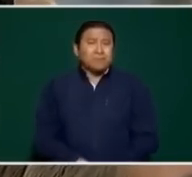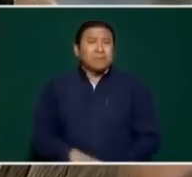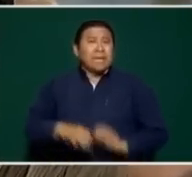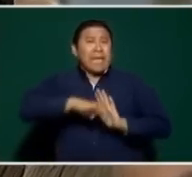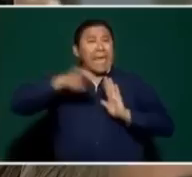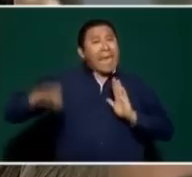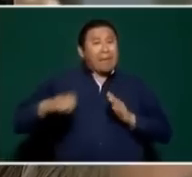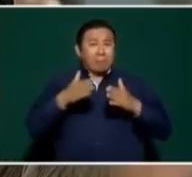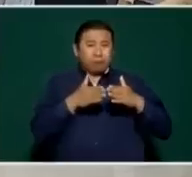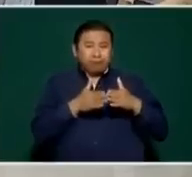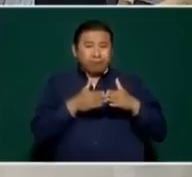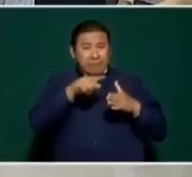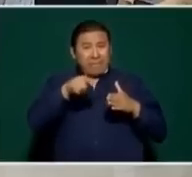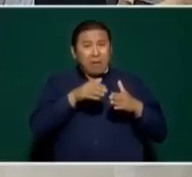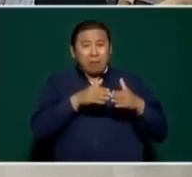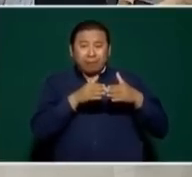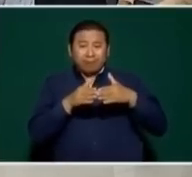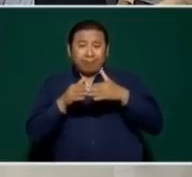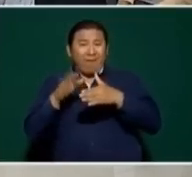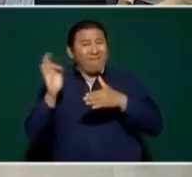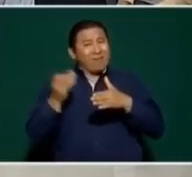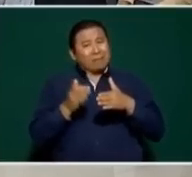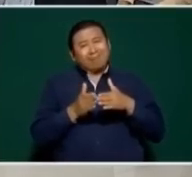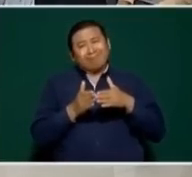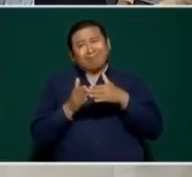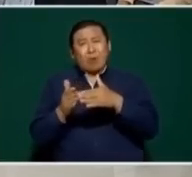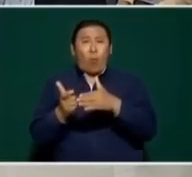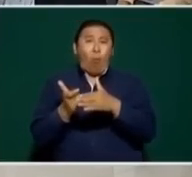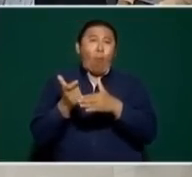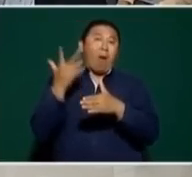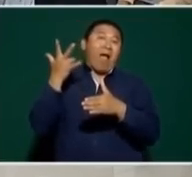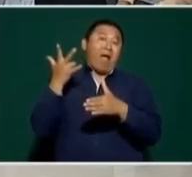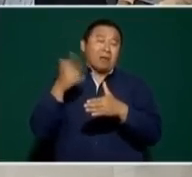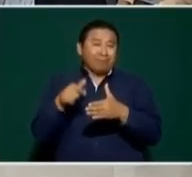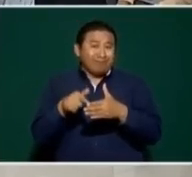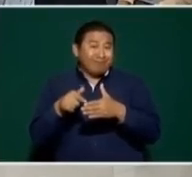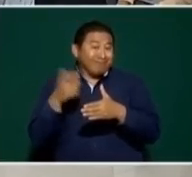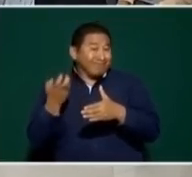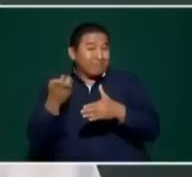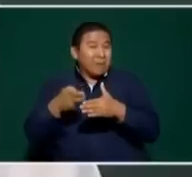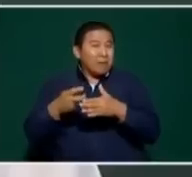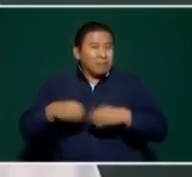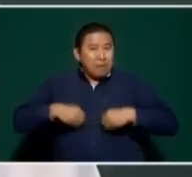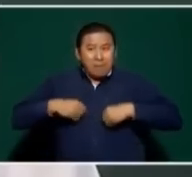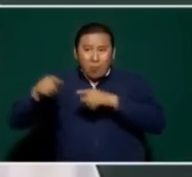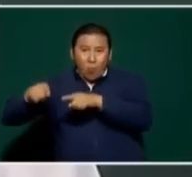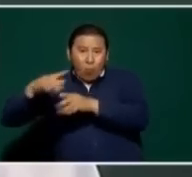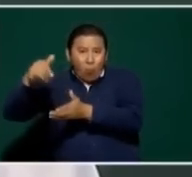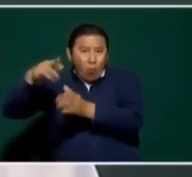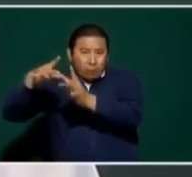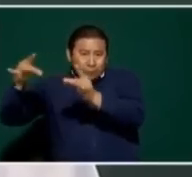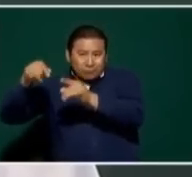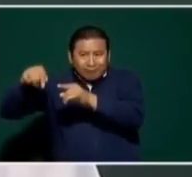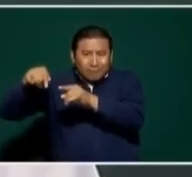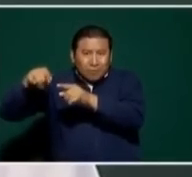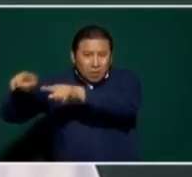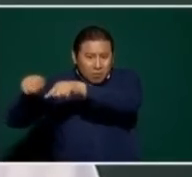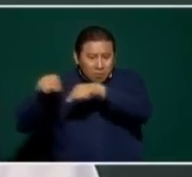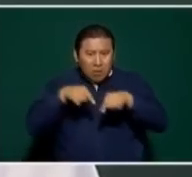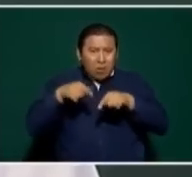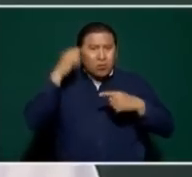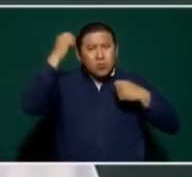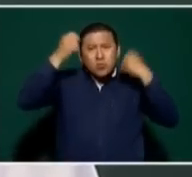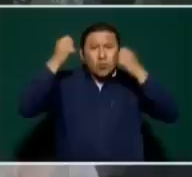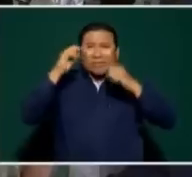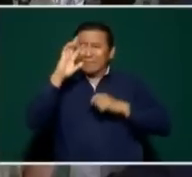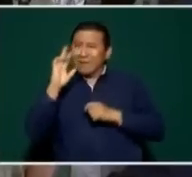el cruce de barco es ruta federal, es muy caro. No solamente para los que viven en Cozumel, sino el turismo que está en